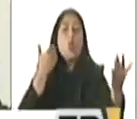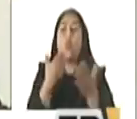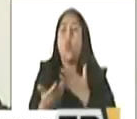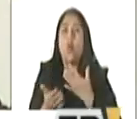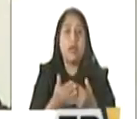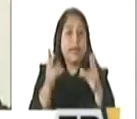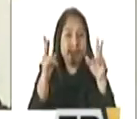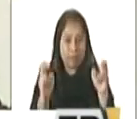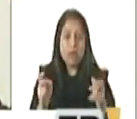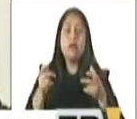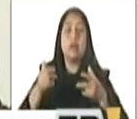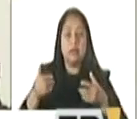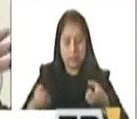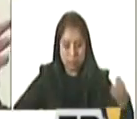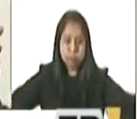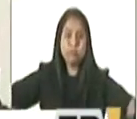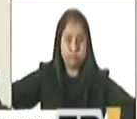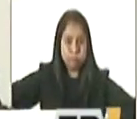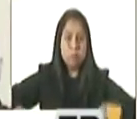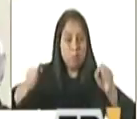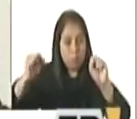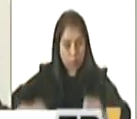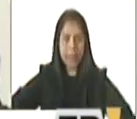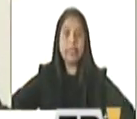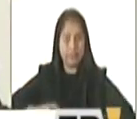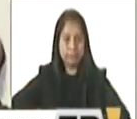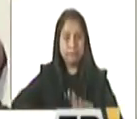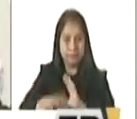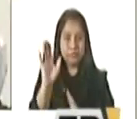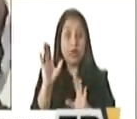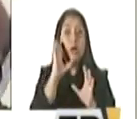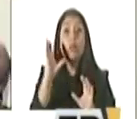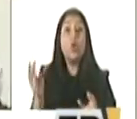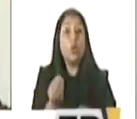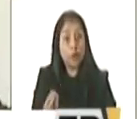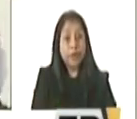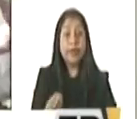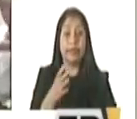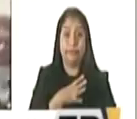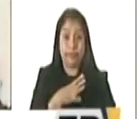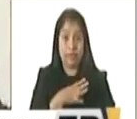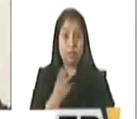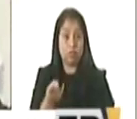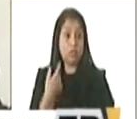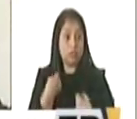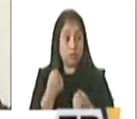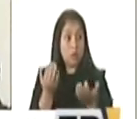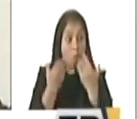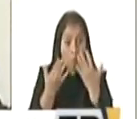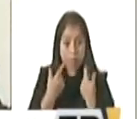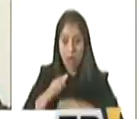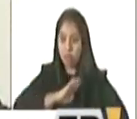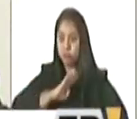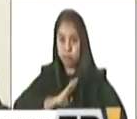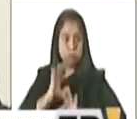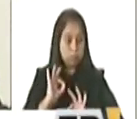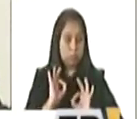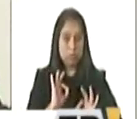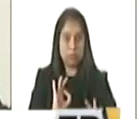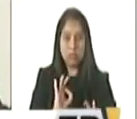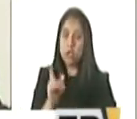de transporte pesado puede circular, porque tenemos que hacer que el abastecimiento fluya y no podemos